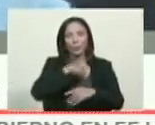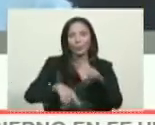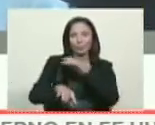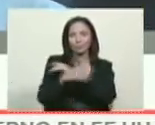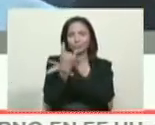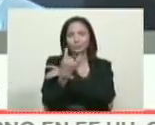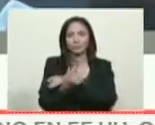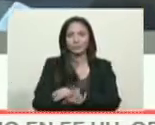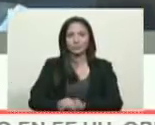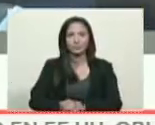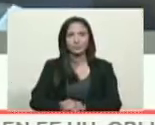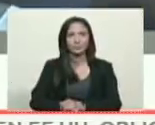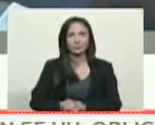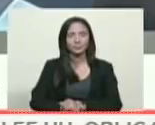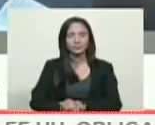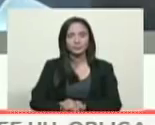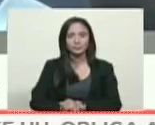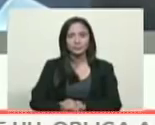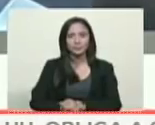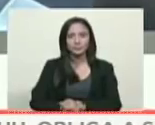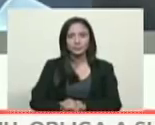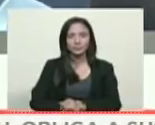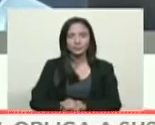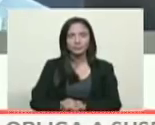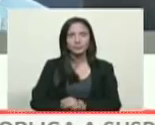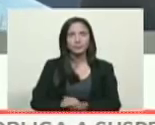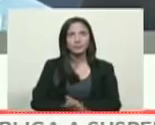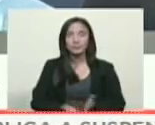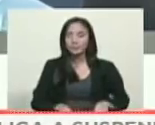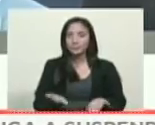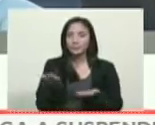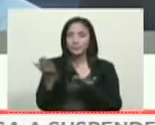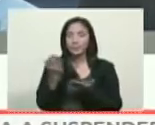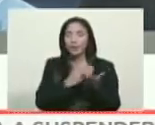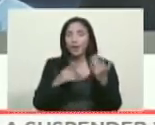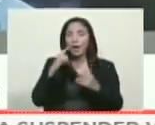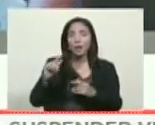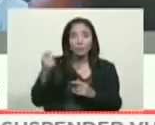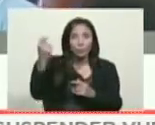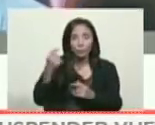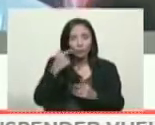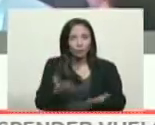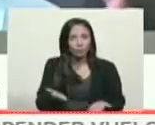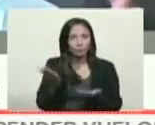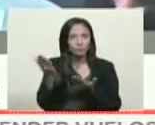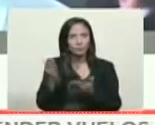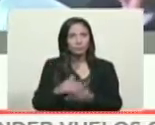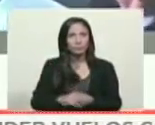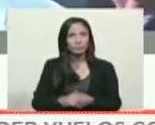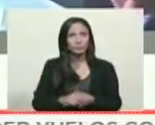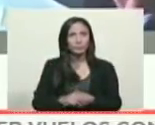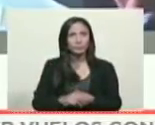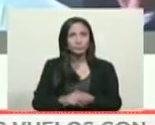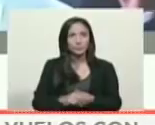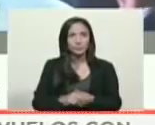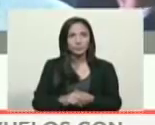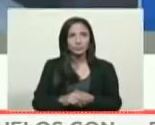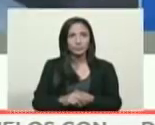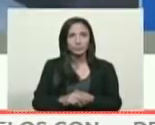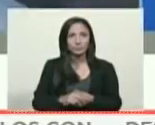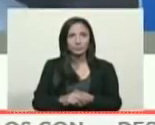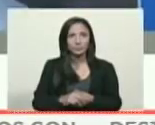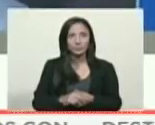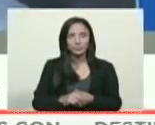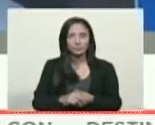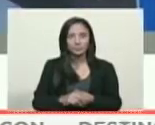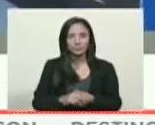a la opinión pública internacional. Señor diputado interino Juan Guaidó, la mentira tiene